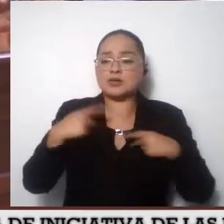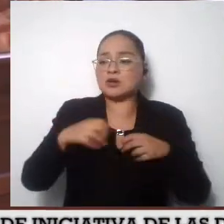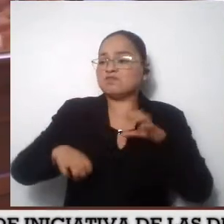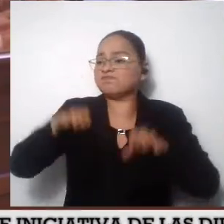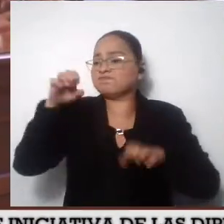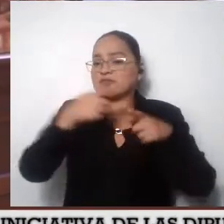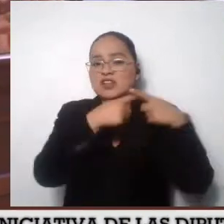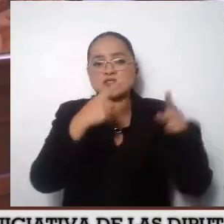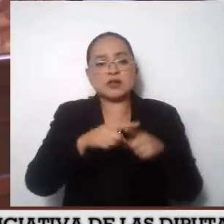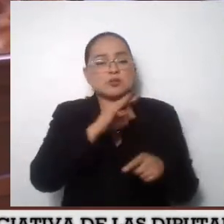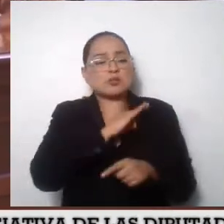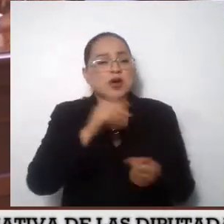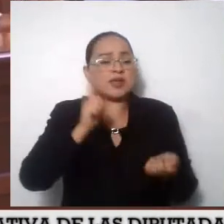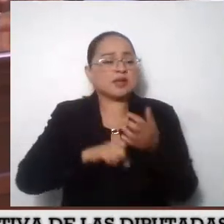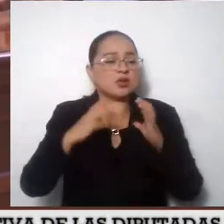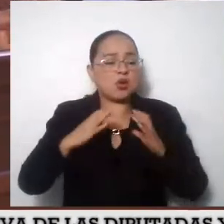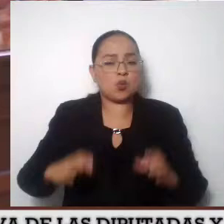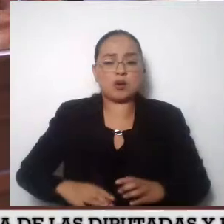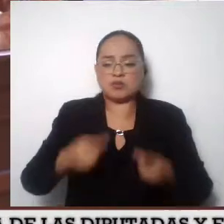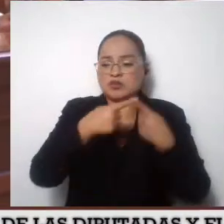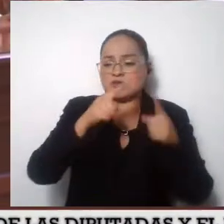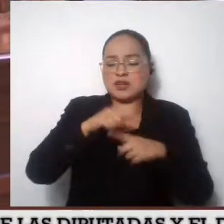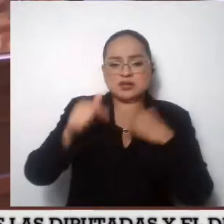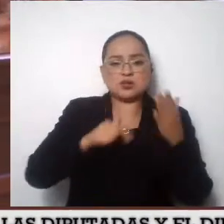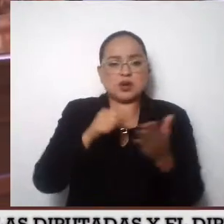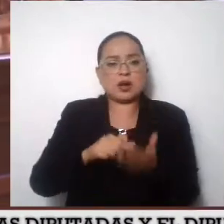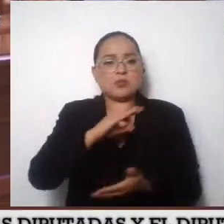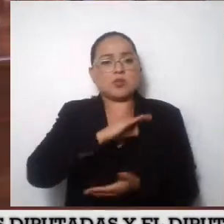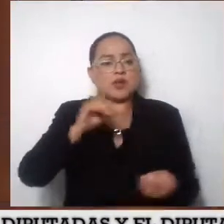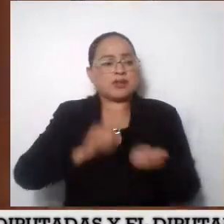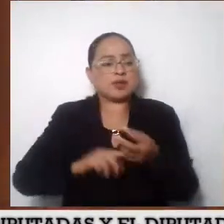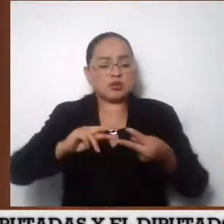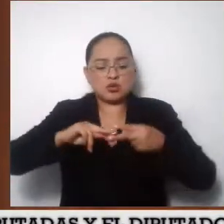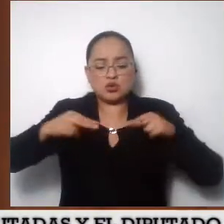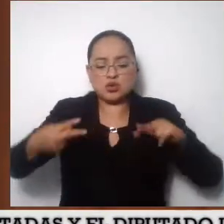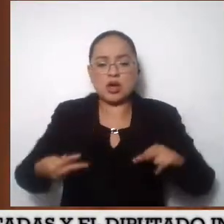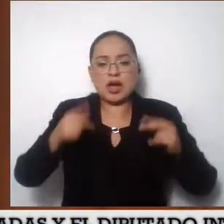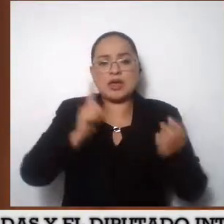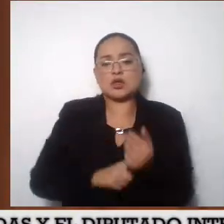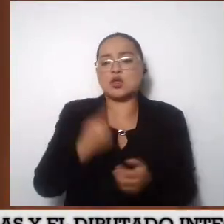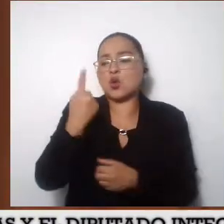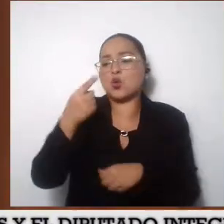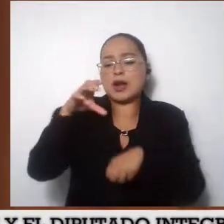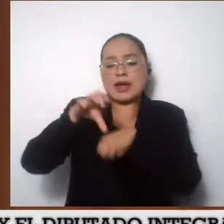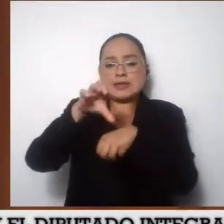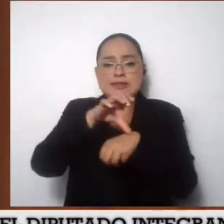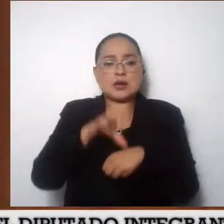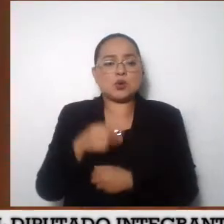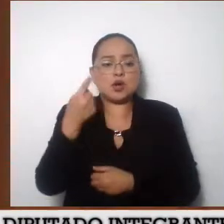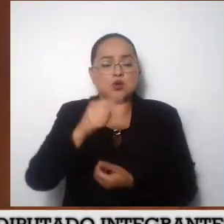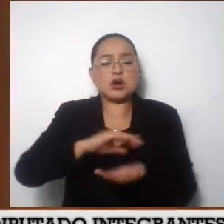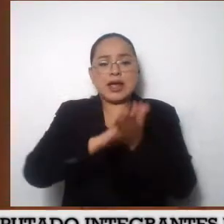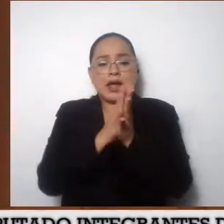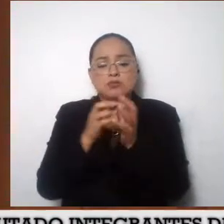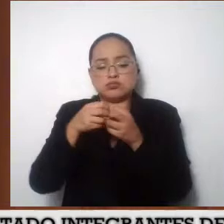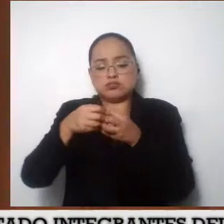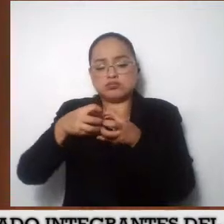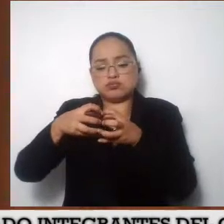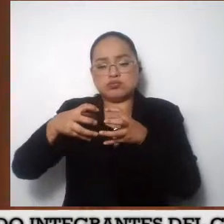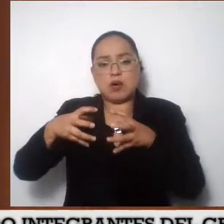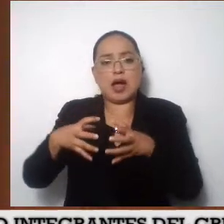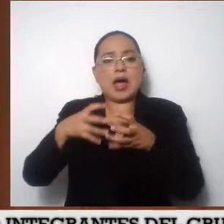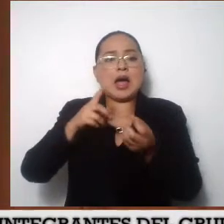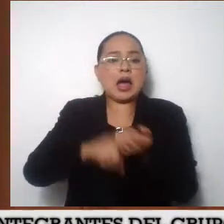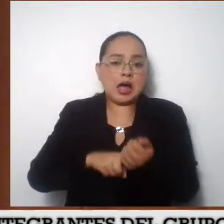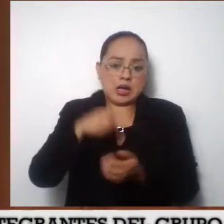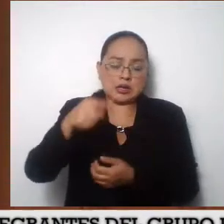cualquier parte del cuerpo. Comienza en cambios genéticos en una sola célula que posteriormente se multiplica sin control. En muchos